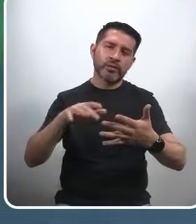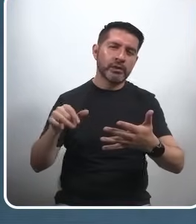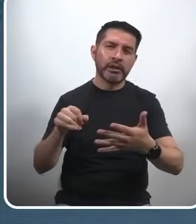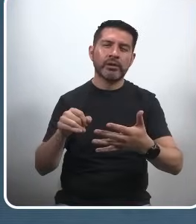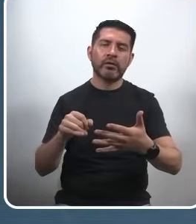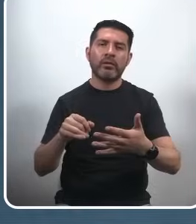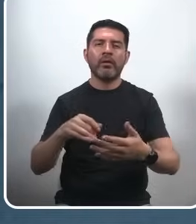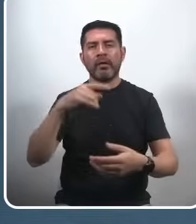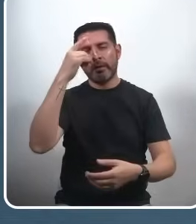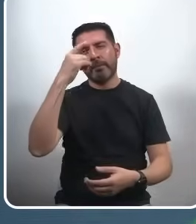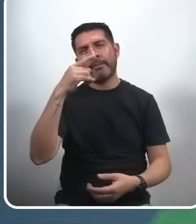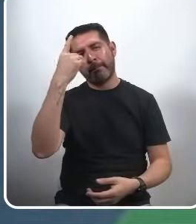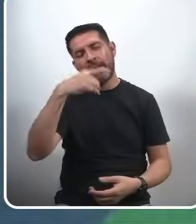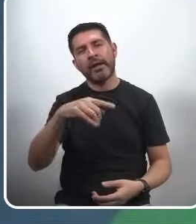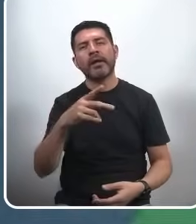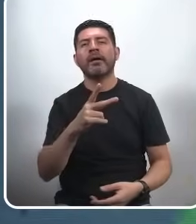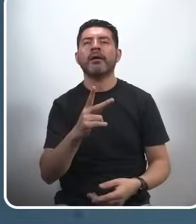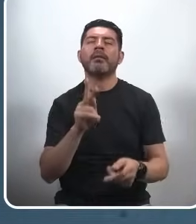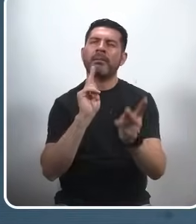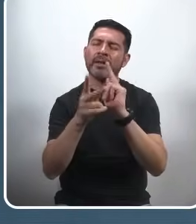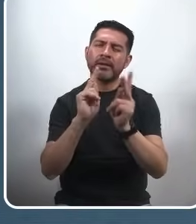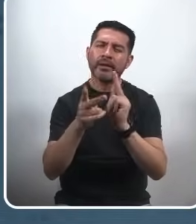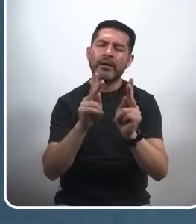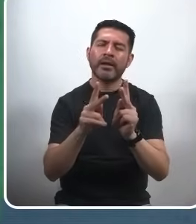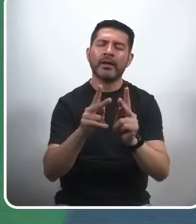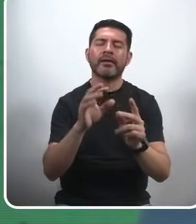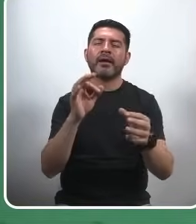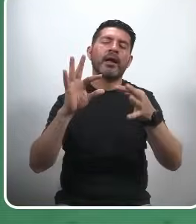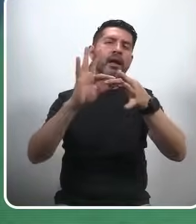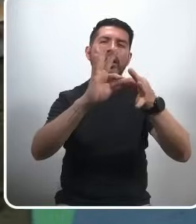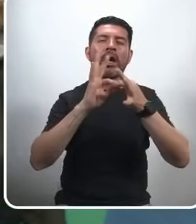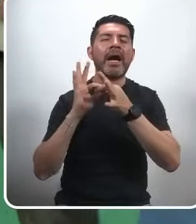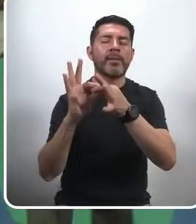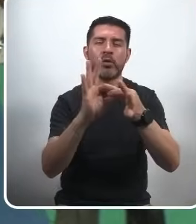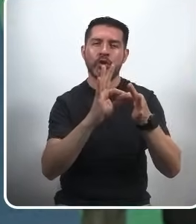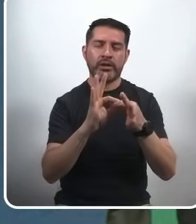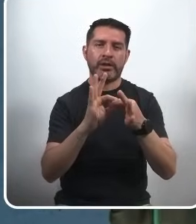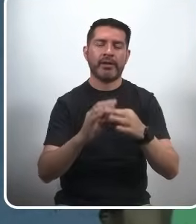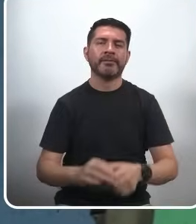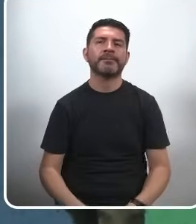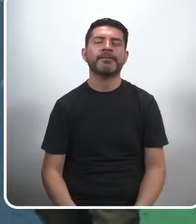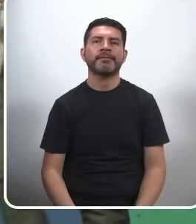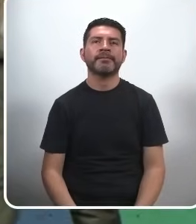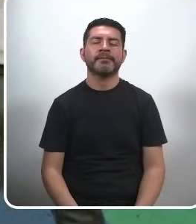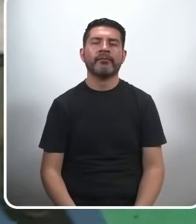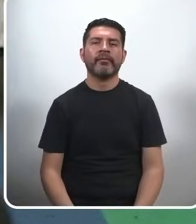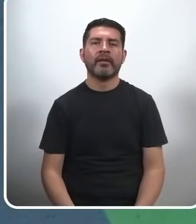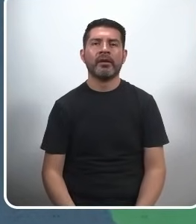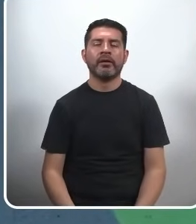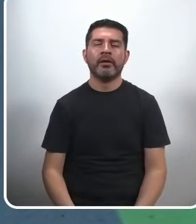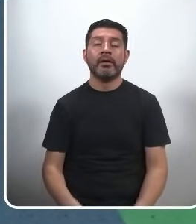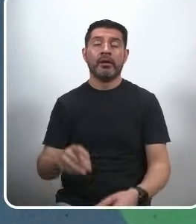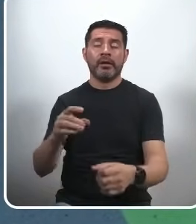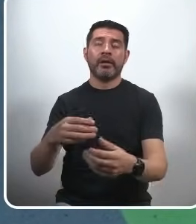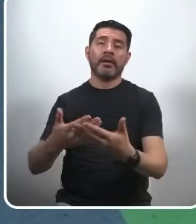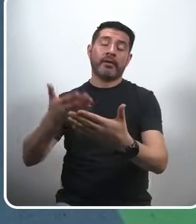armonía. Pero solo quiero recapitular un poco. La semana pasada estudiamos, o antepasada, estudiamos el